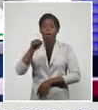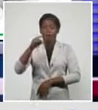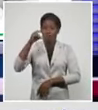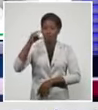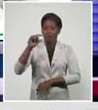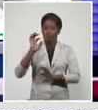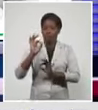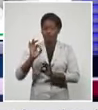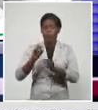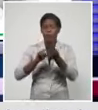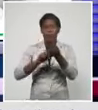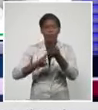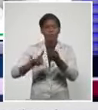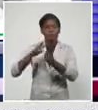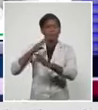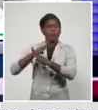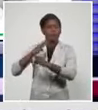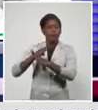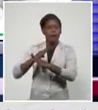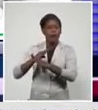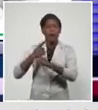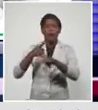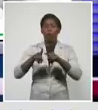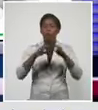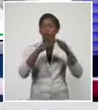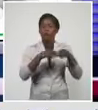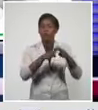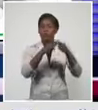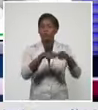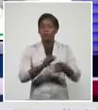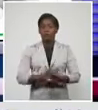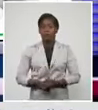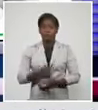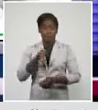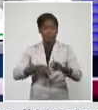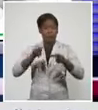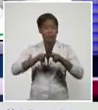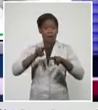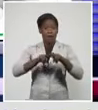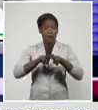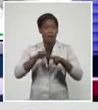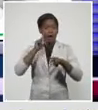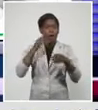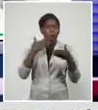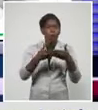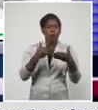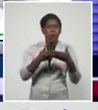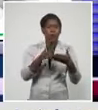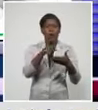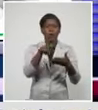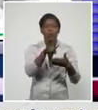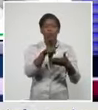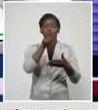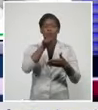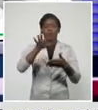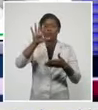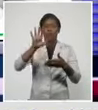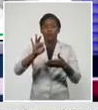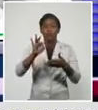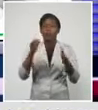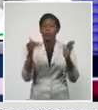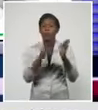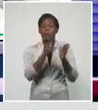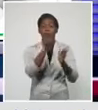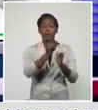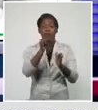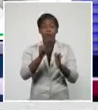Granma. Se inició aquí en La Habana el ensayo de intervención a 150.000 personas con